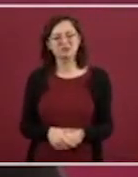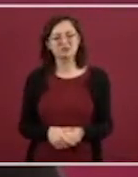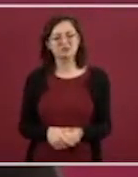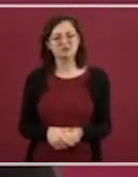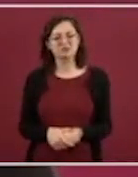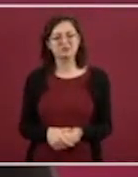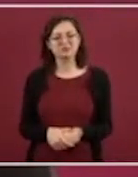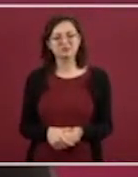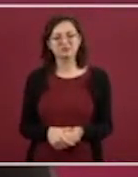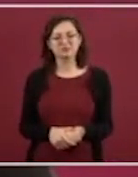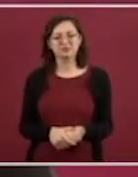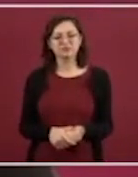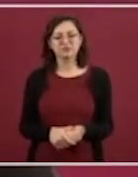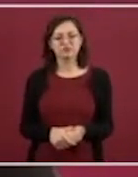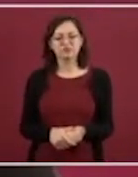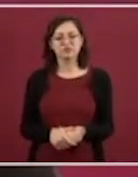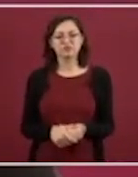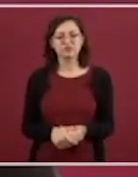universal?